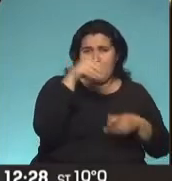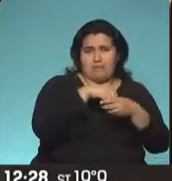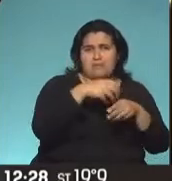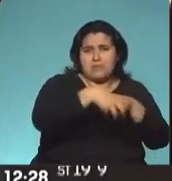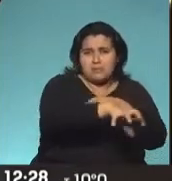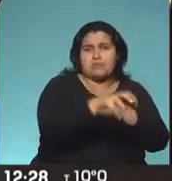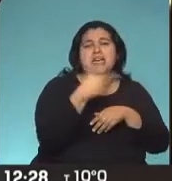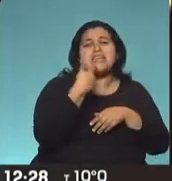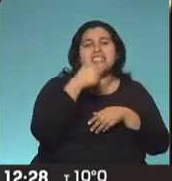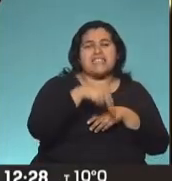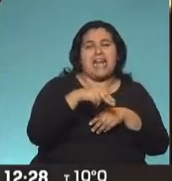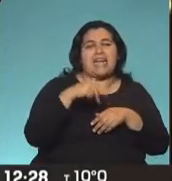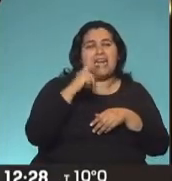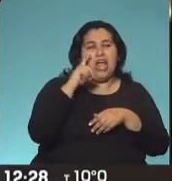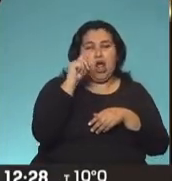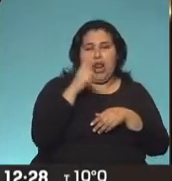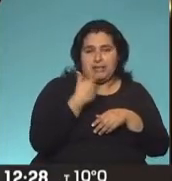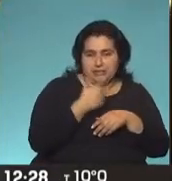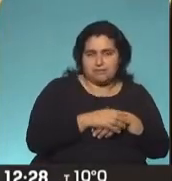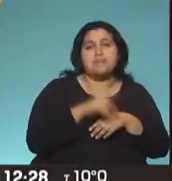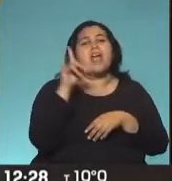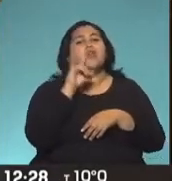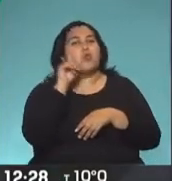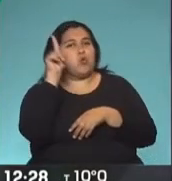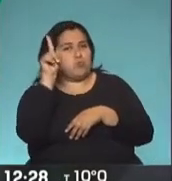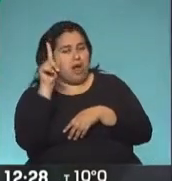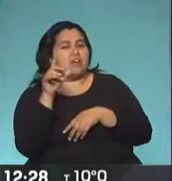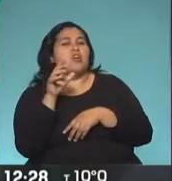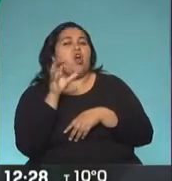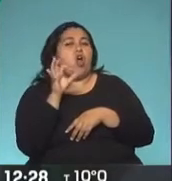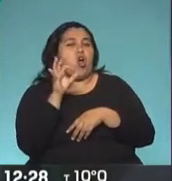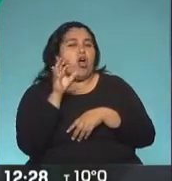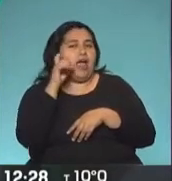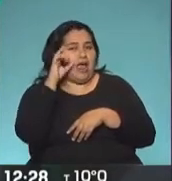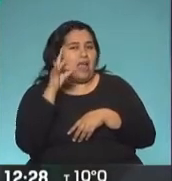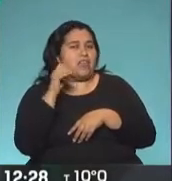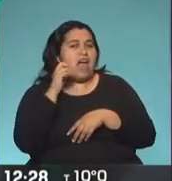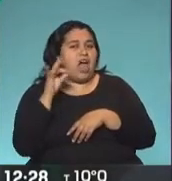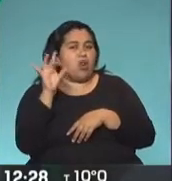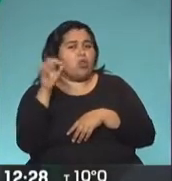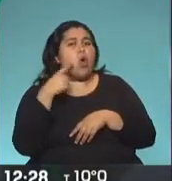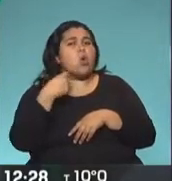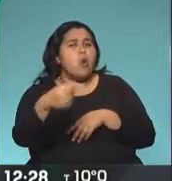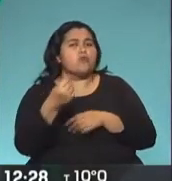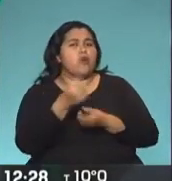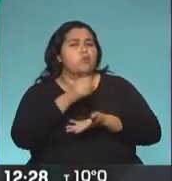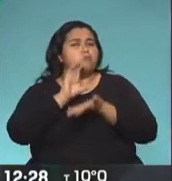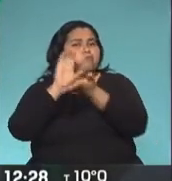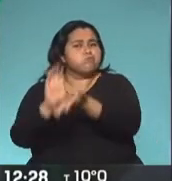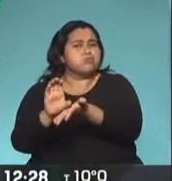san nicolás que la que te queda cerquita un amigo de tucumán edgardo portazo reparación histórica quiere saber cuándo le pagarán el retroactivo que le